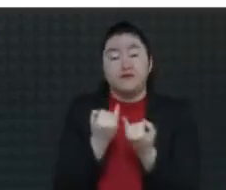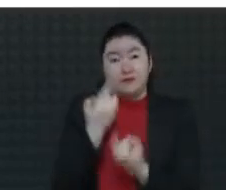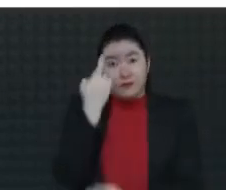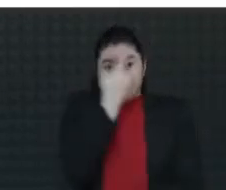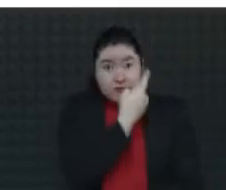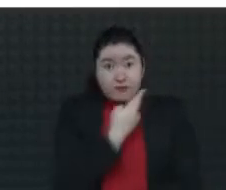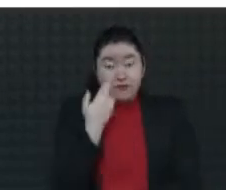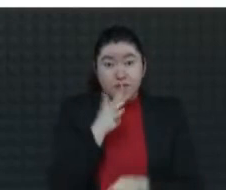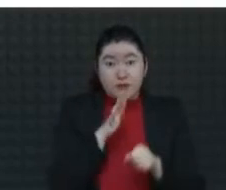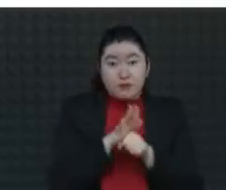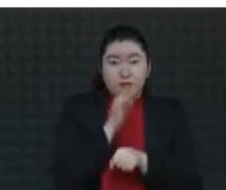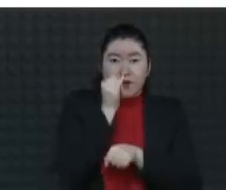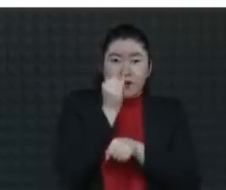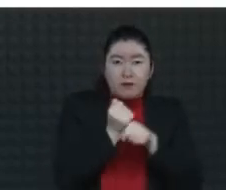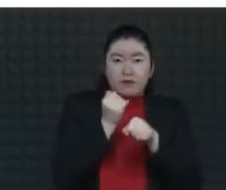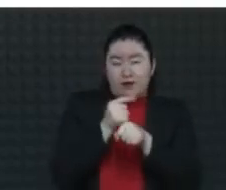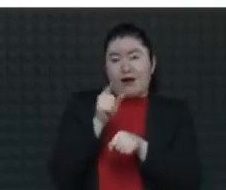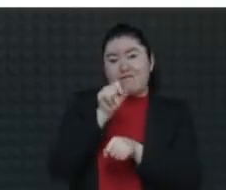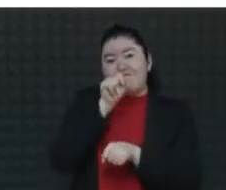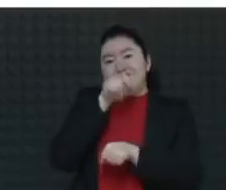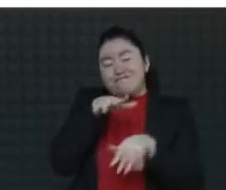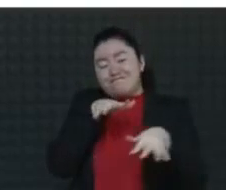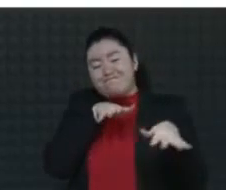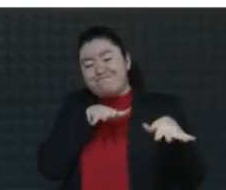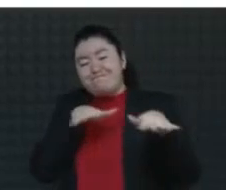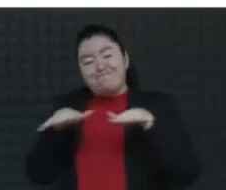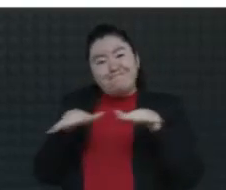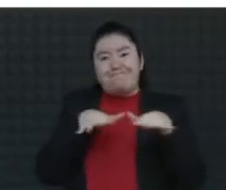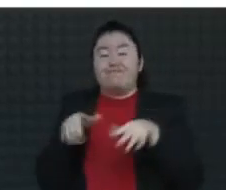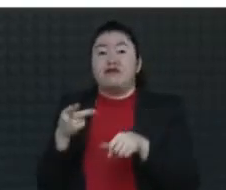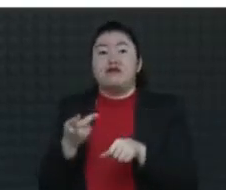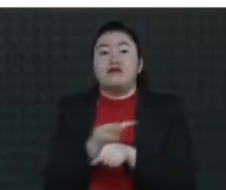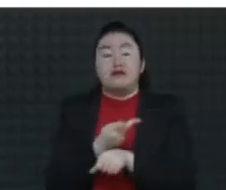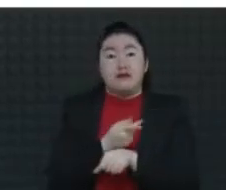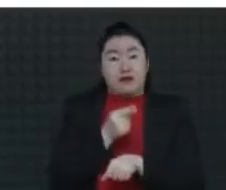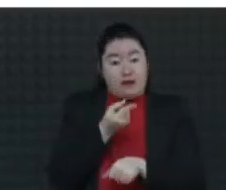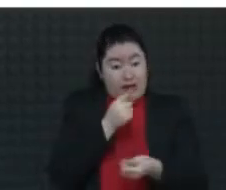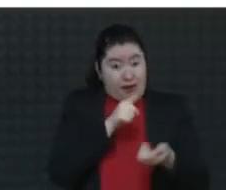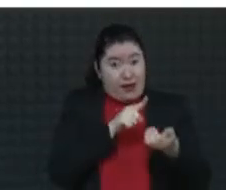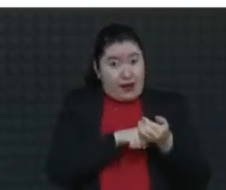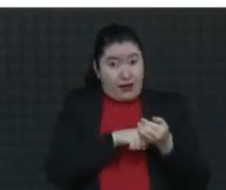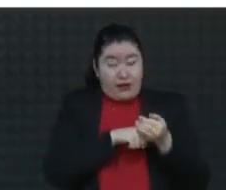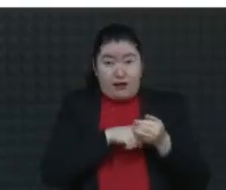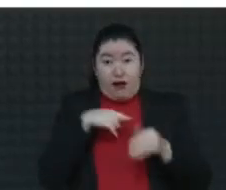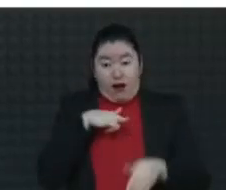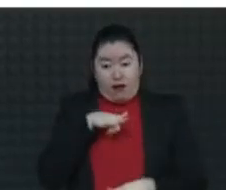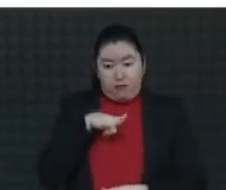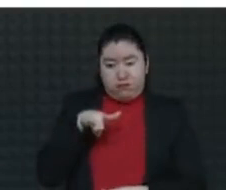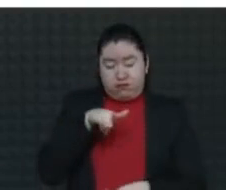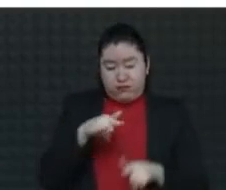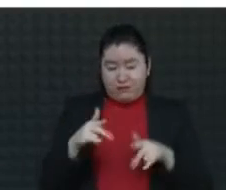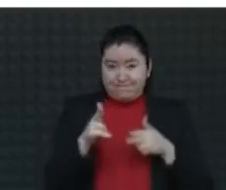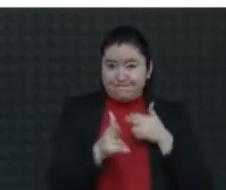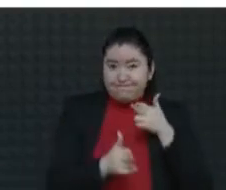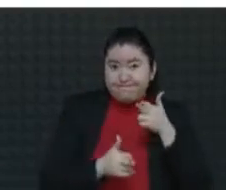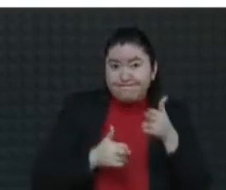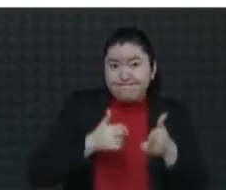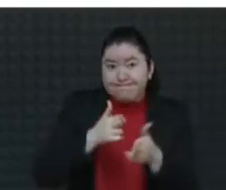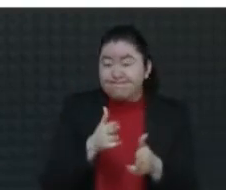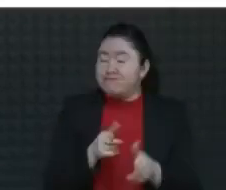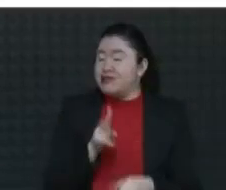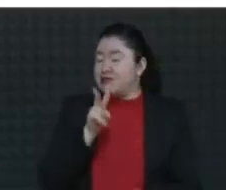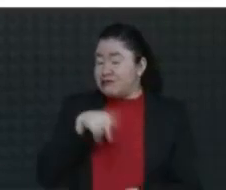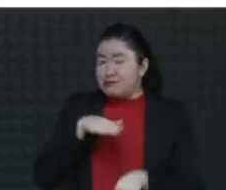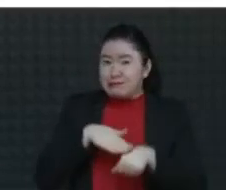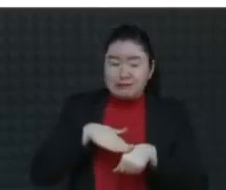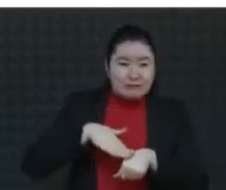respuesta estructural al terremoto, que indican que la carga de operación de trenes en movimiento es más severa en amplitud y